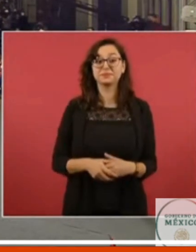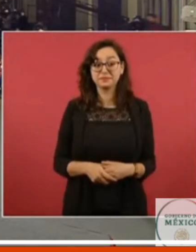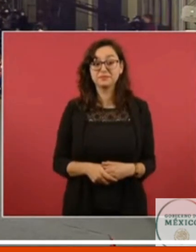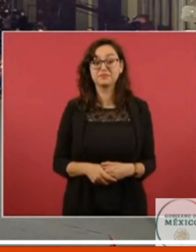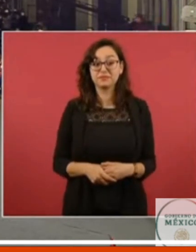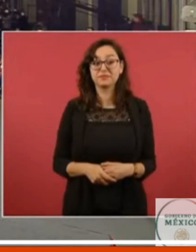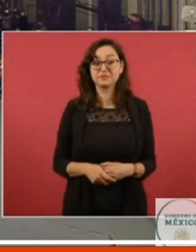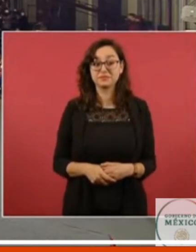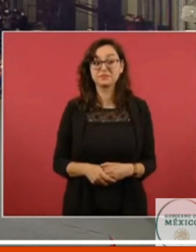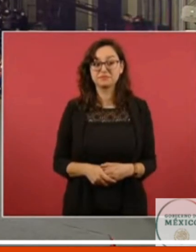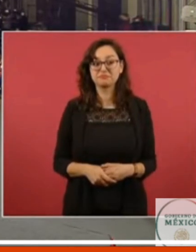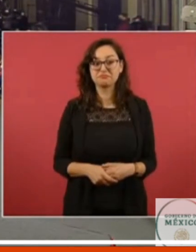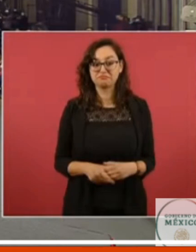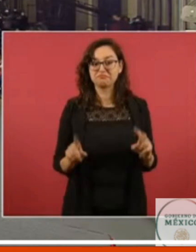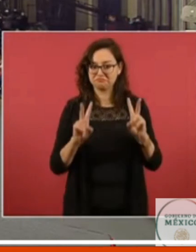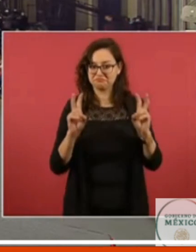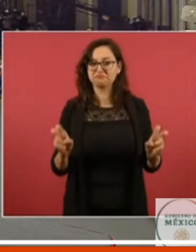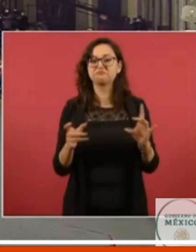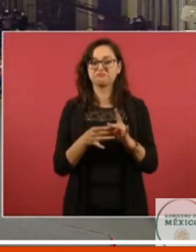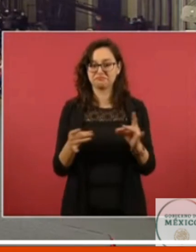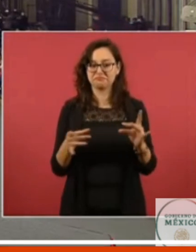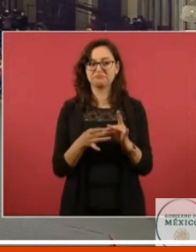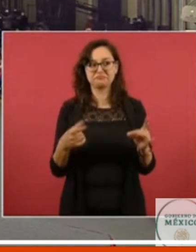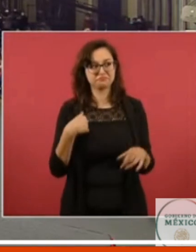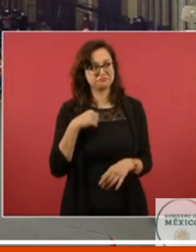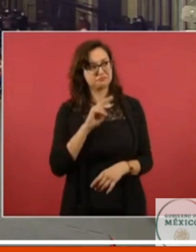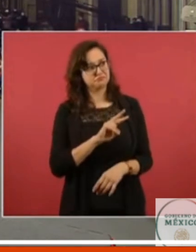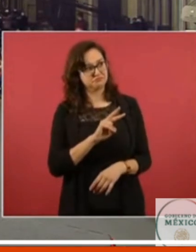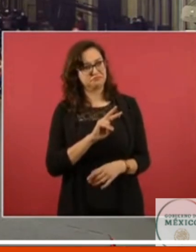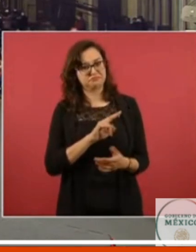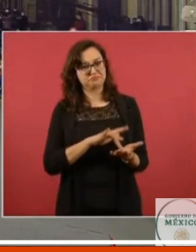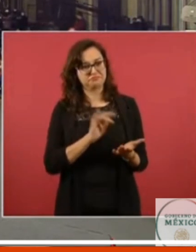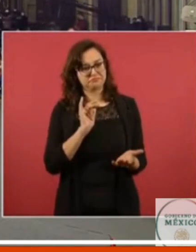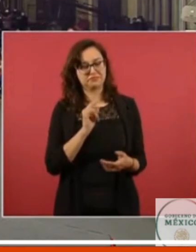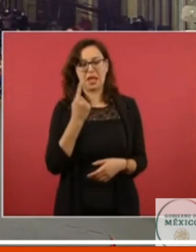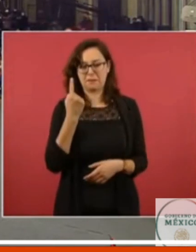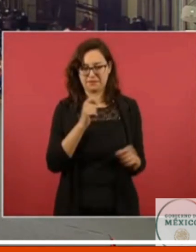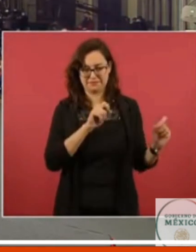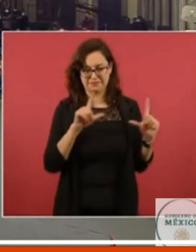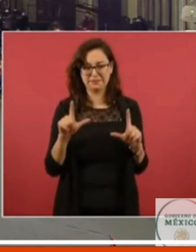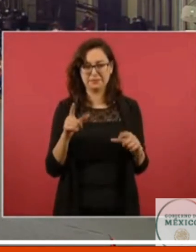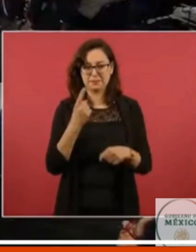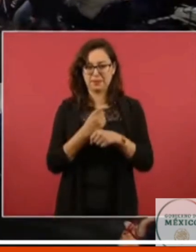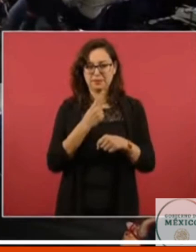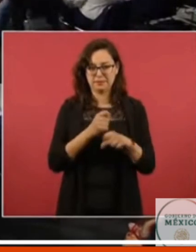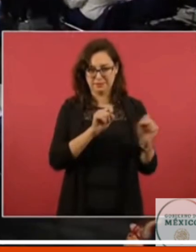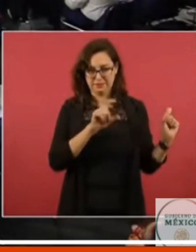Vamos a retomar algunas cosas, ¿no? Que estaba yo viendo. ¿Por qué no pones la primera?